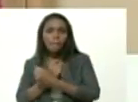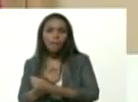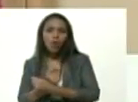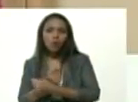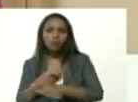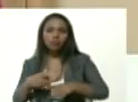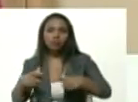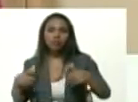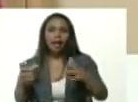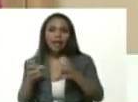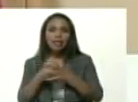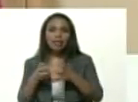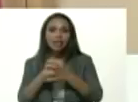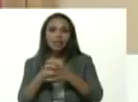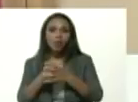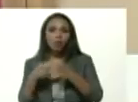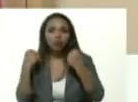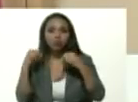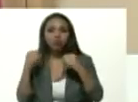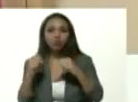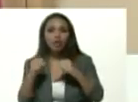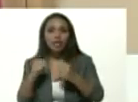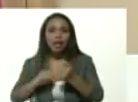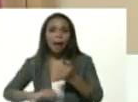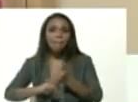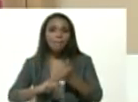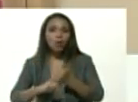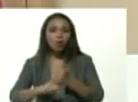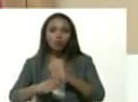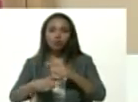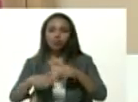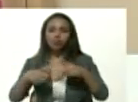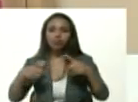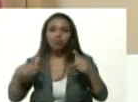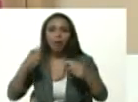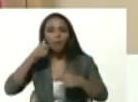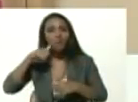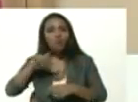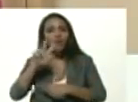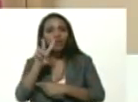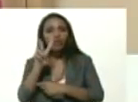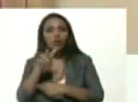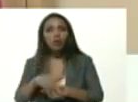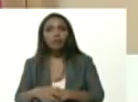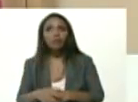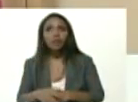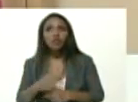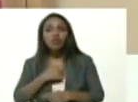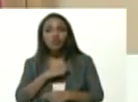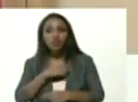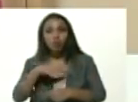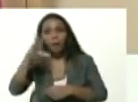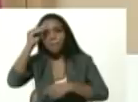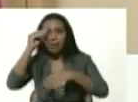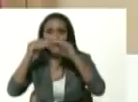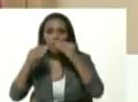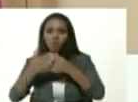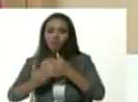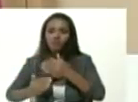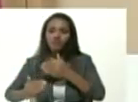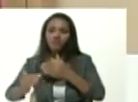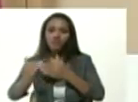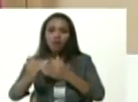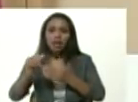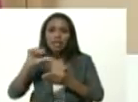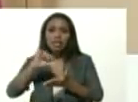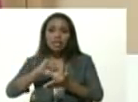inmenso equipo que tenemos y con el apoyo inmenso de la población venezolana, hemos aprendido a avanzar en